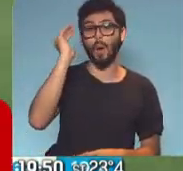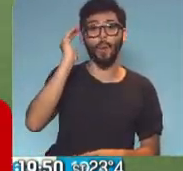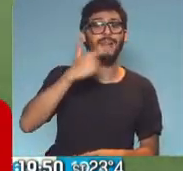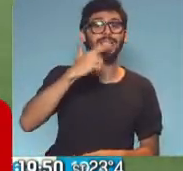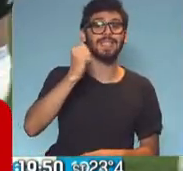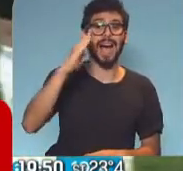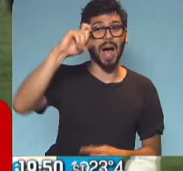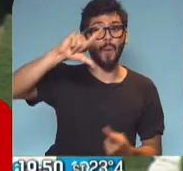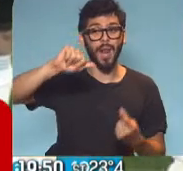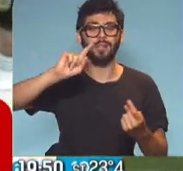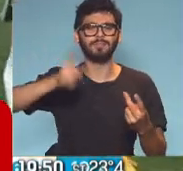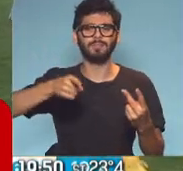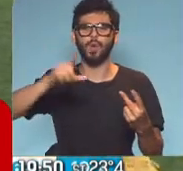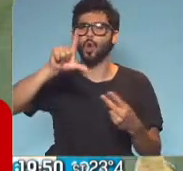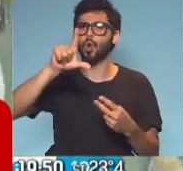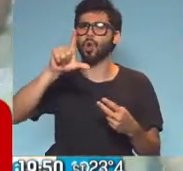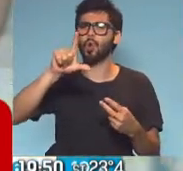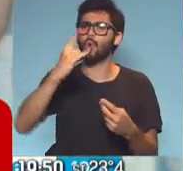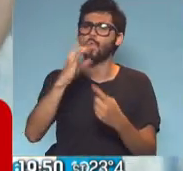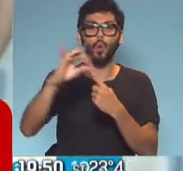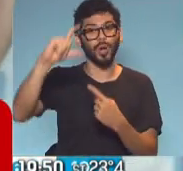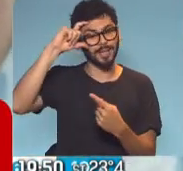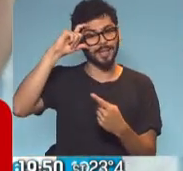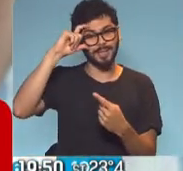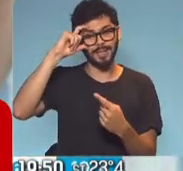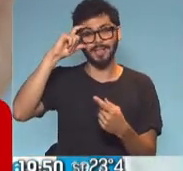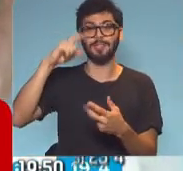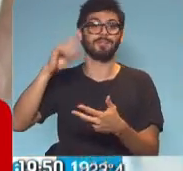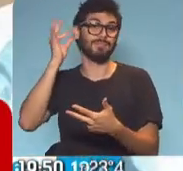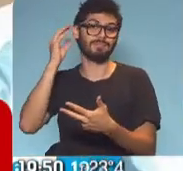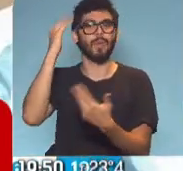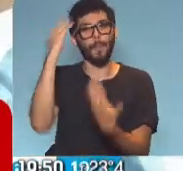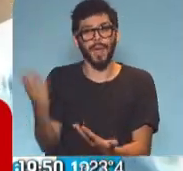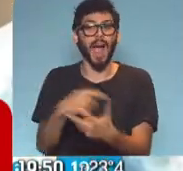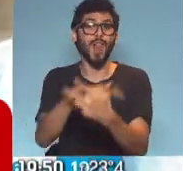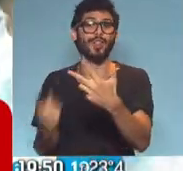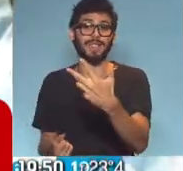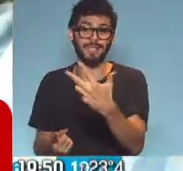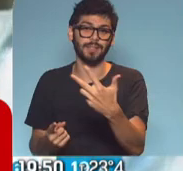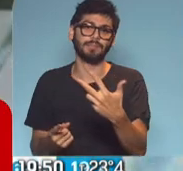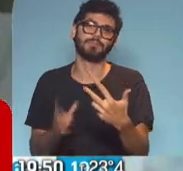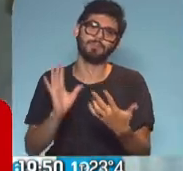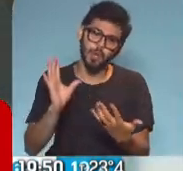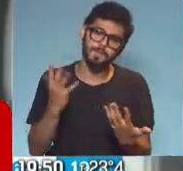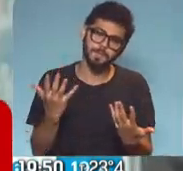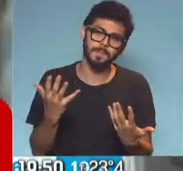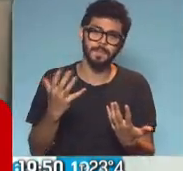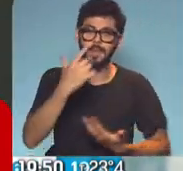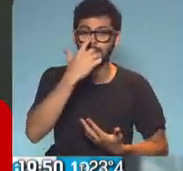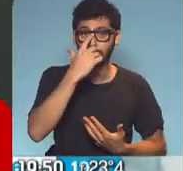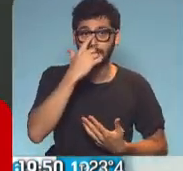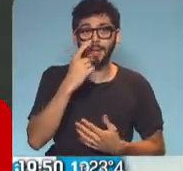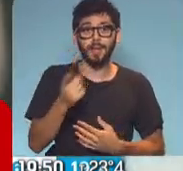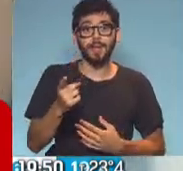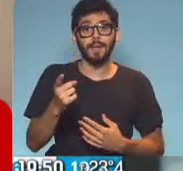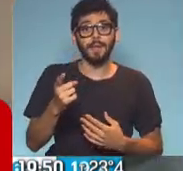a Leopoldo Jacinto Luque, un recordatorio a los tres, pero, claro, teniendo en cuenta lo que